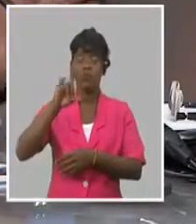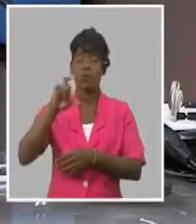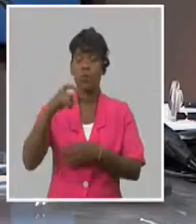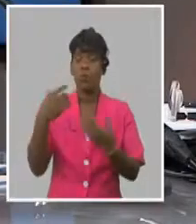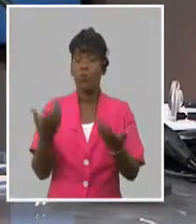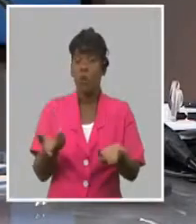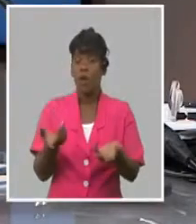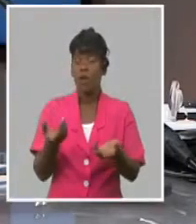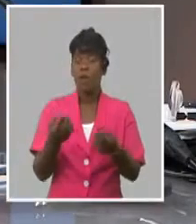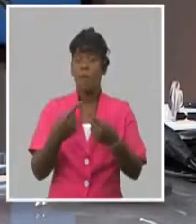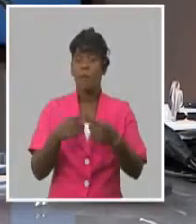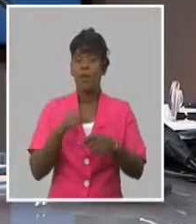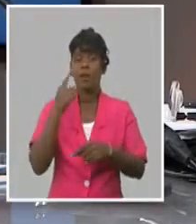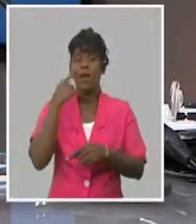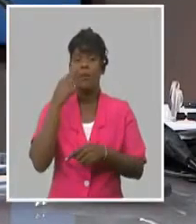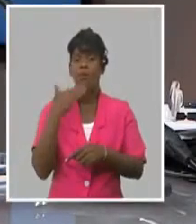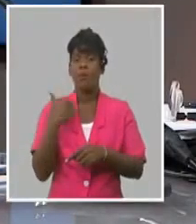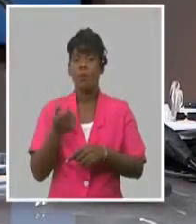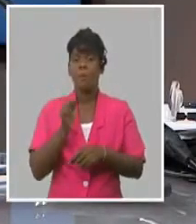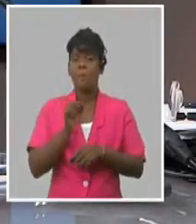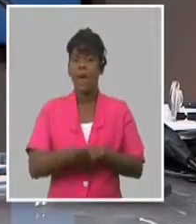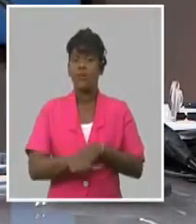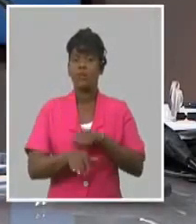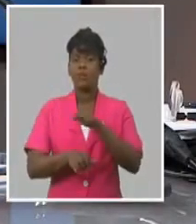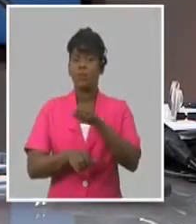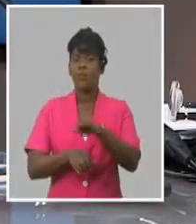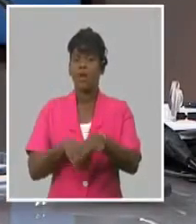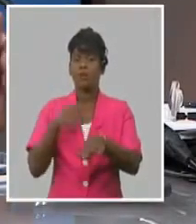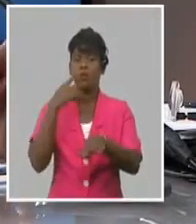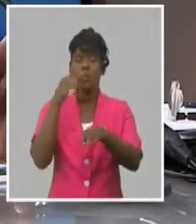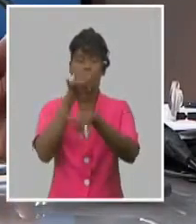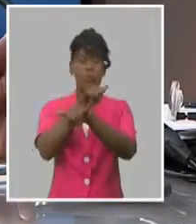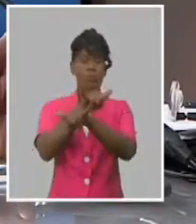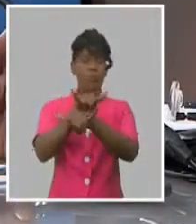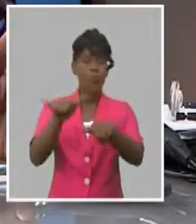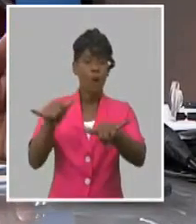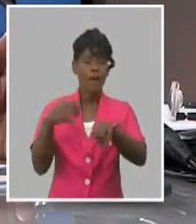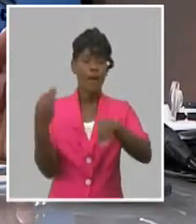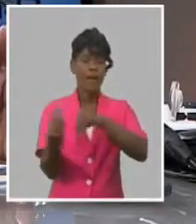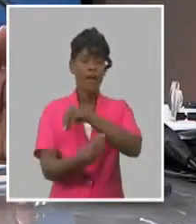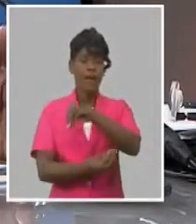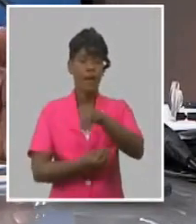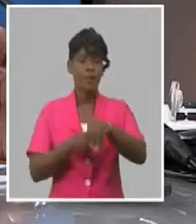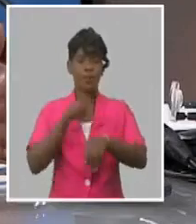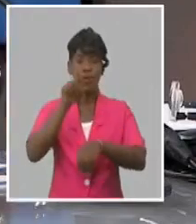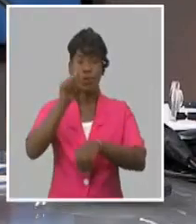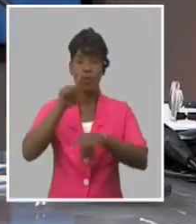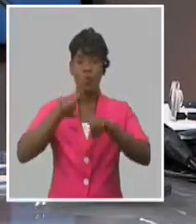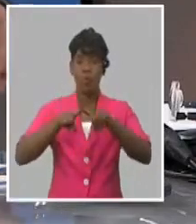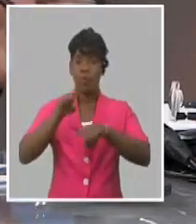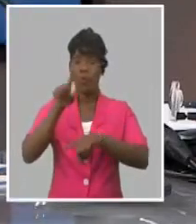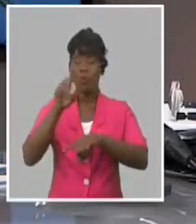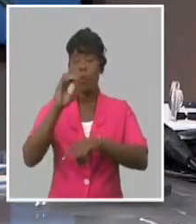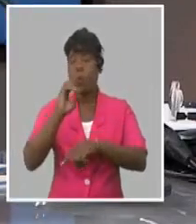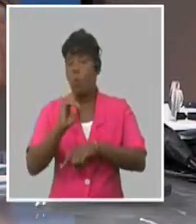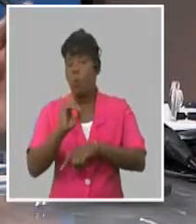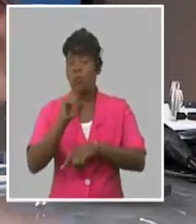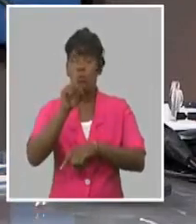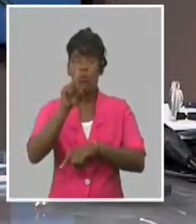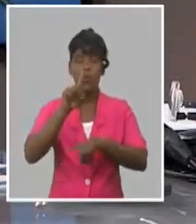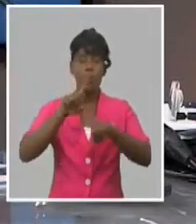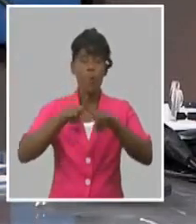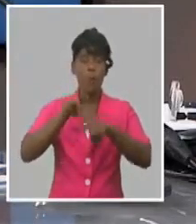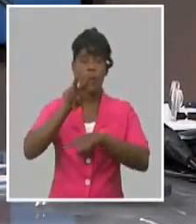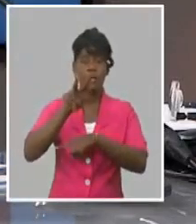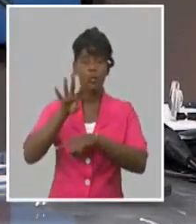y doy primeros pasos para unificar el tipo de cambio. Hablé de uno por uno y uno por 24. pudiéramos haber dicho en el sector de